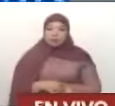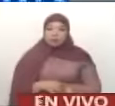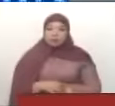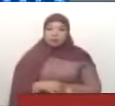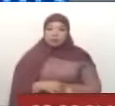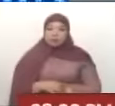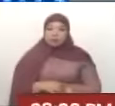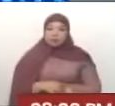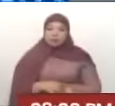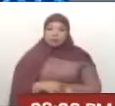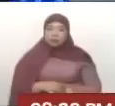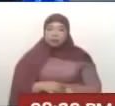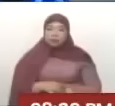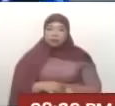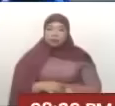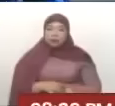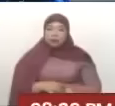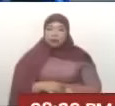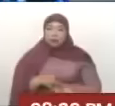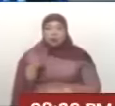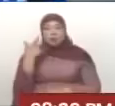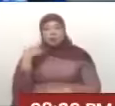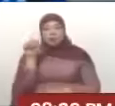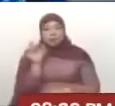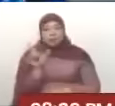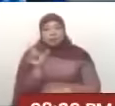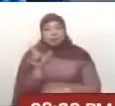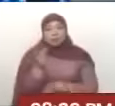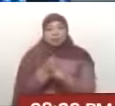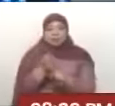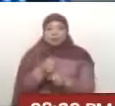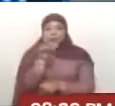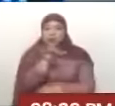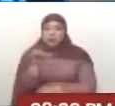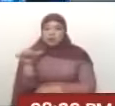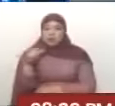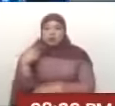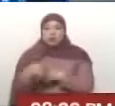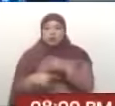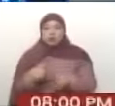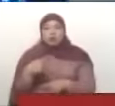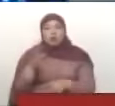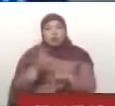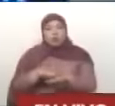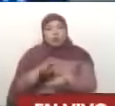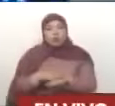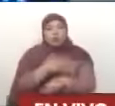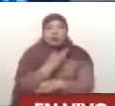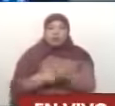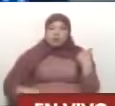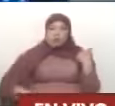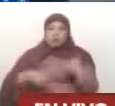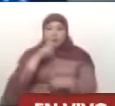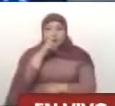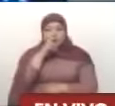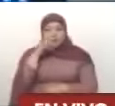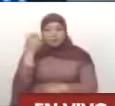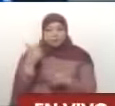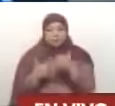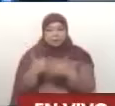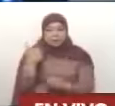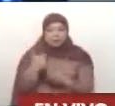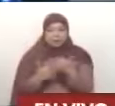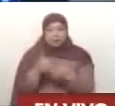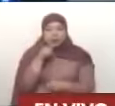subirlo. ¿Pero qué dice esta noticia? Bueno, no, que las bases del PSUV esta semana han postulado a un señor llamado Nicolás Maduro como candidato